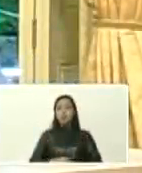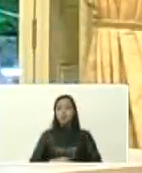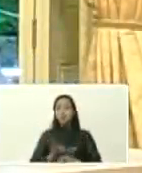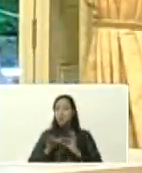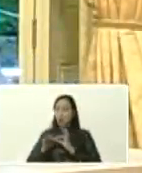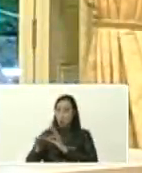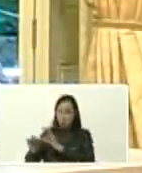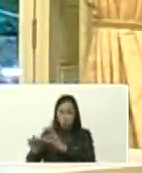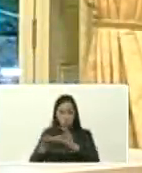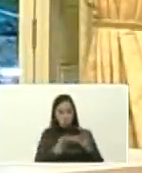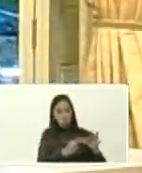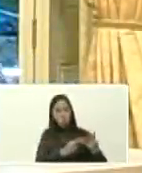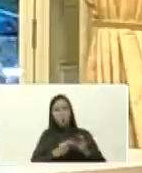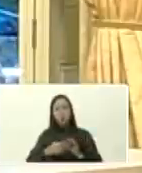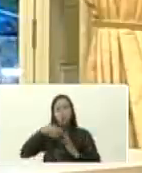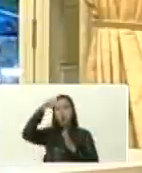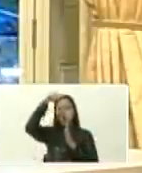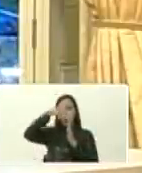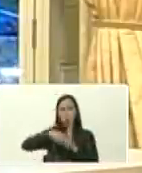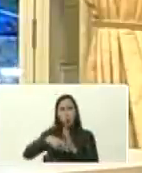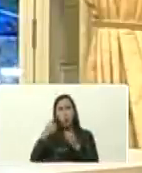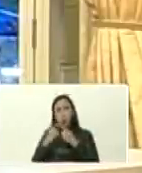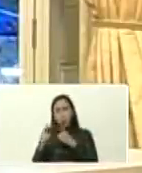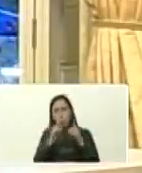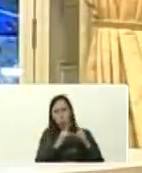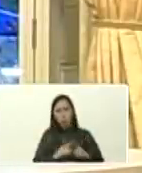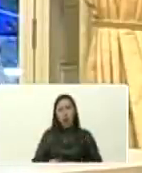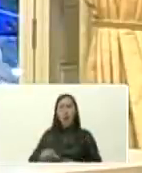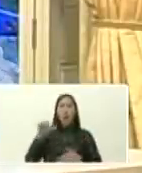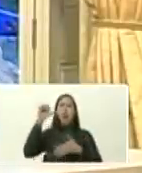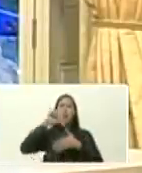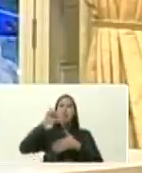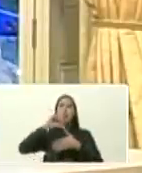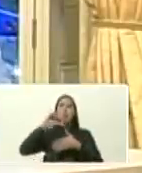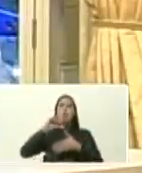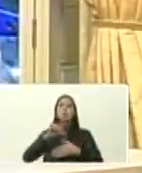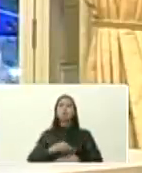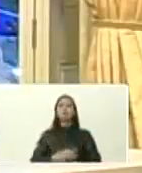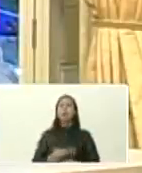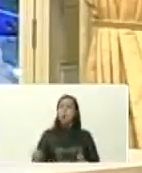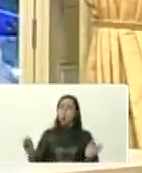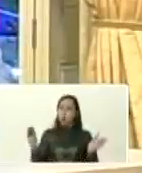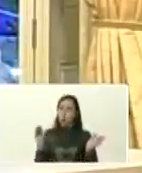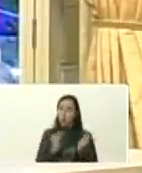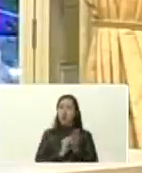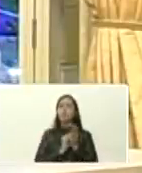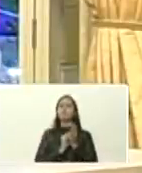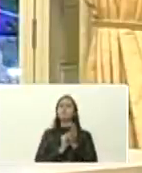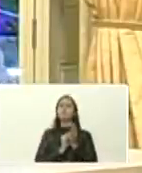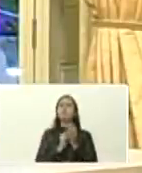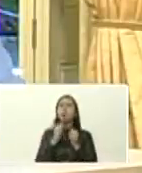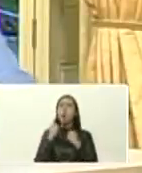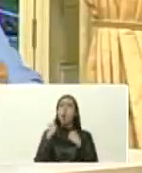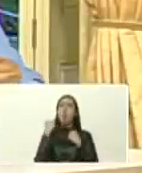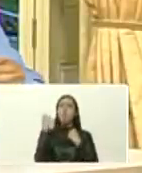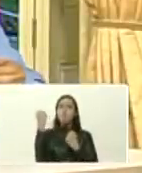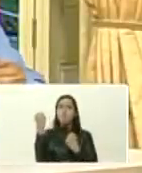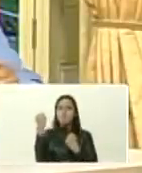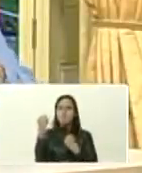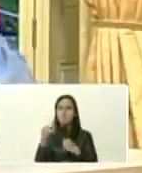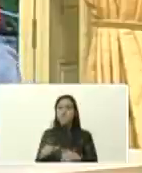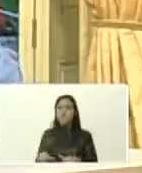unión profunda en la diversidad de Sudamérica, volverán con valentía, y